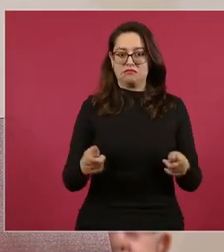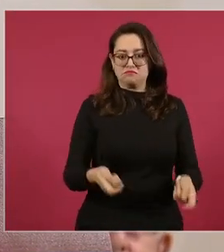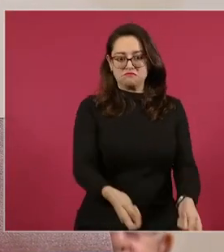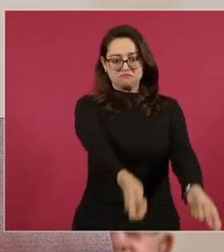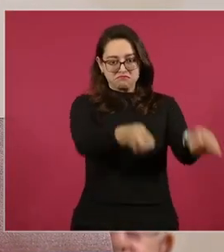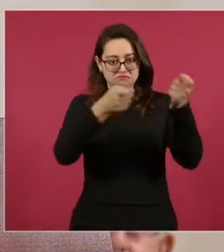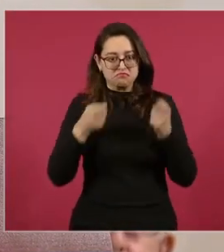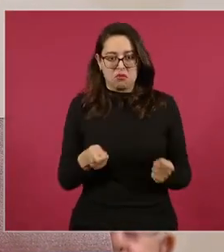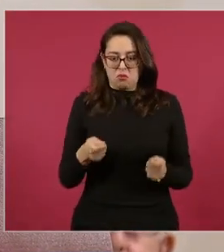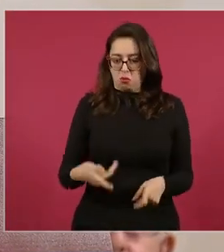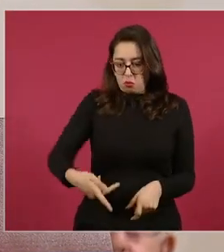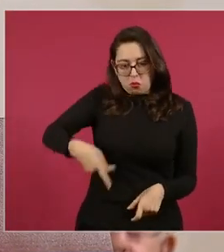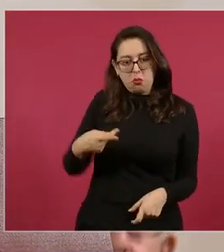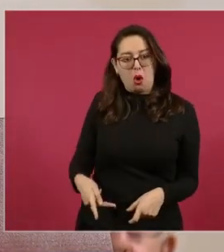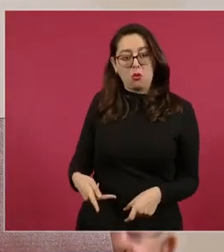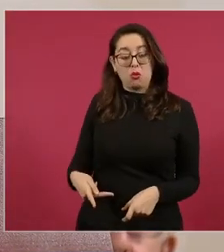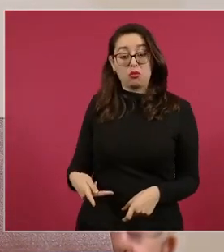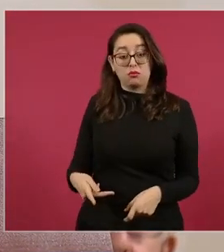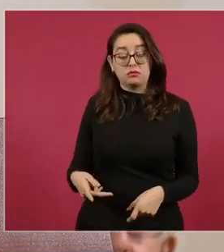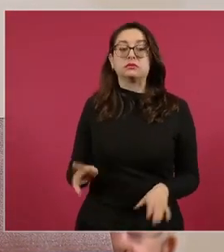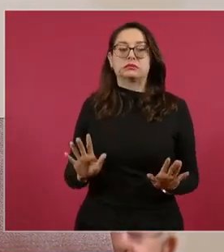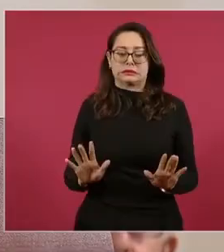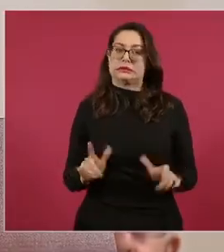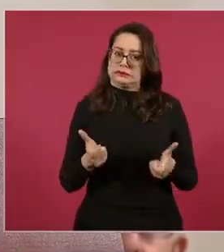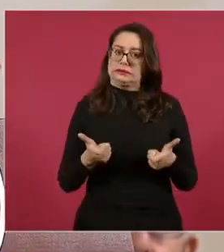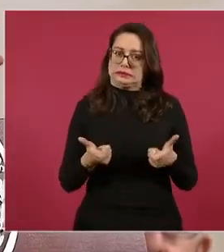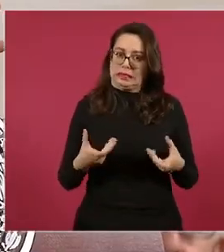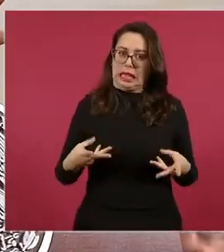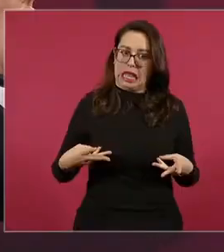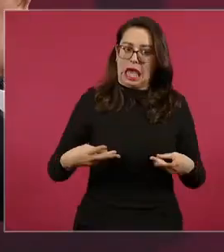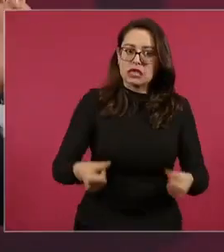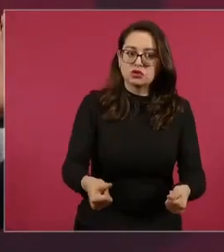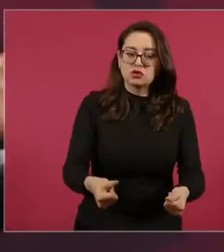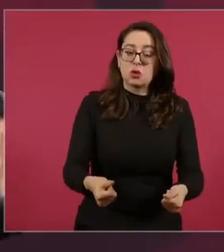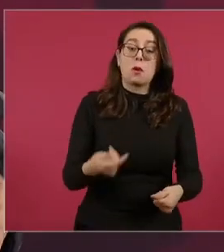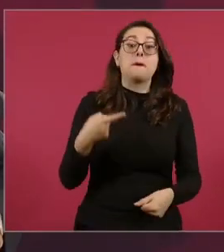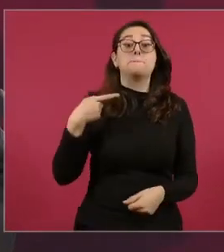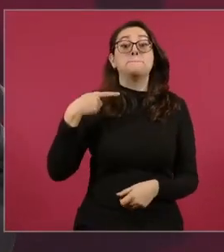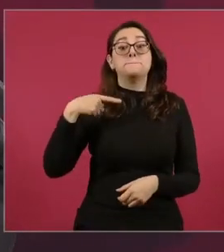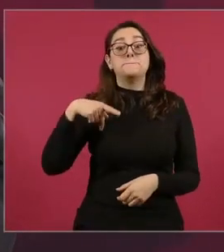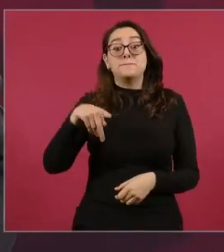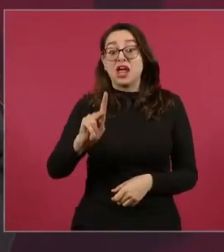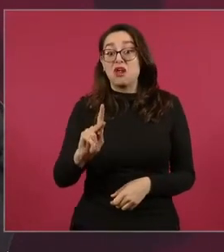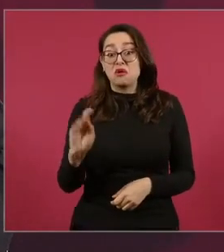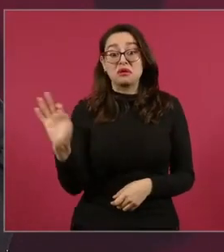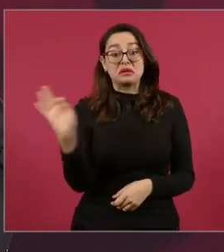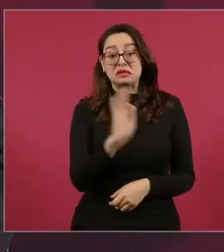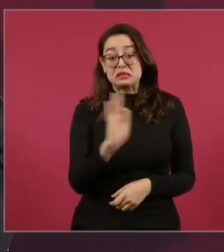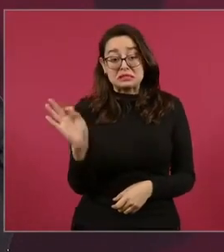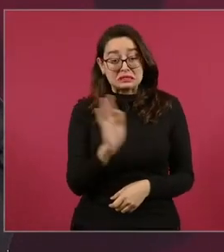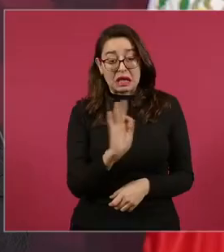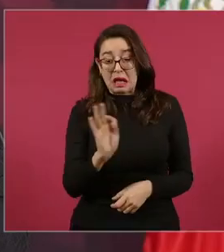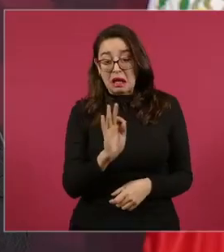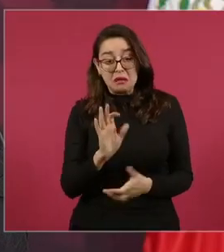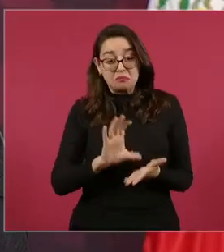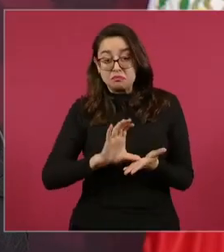tendríamos que haber pagado en 20 años 140 mil